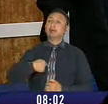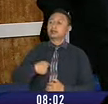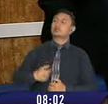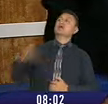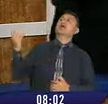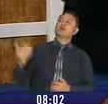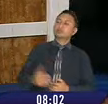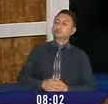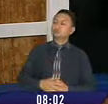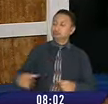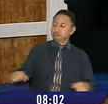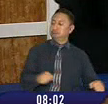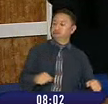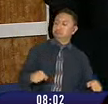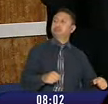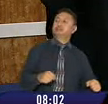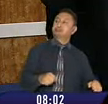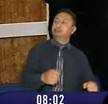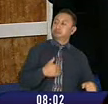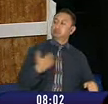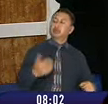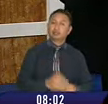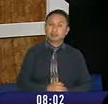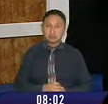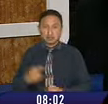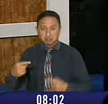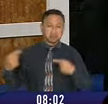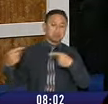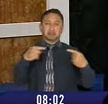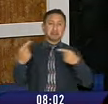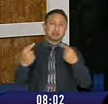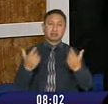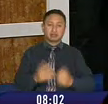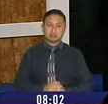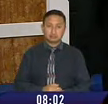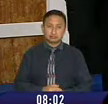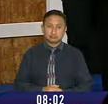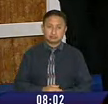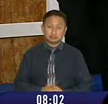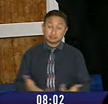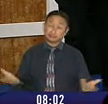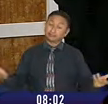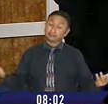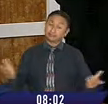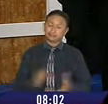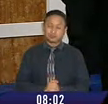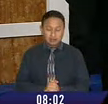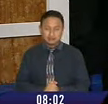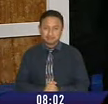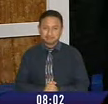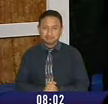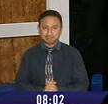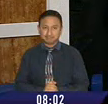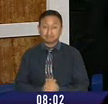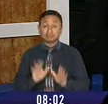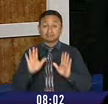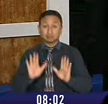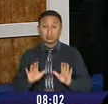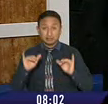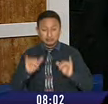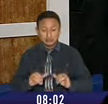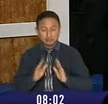O sea, a mí no me quita la moto, pues si yo le voy a quitar. Yo soy la autoridad. ¿Quién es usted? Y estás con los documentos en regla. ¿Qué habrá pasado ahí, Dios? Bueno. Pero